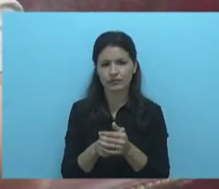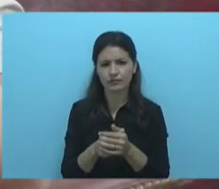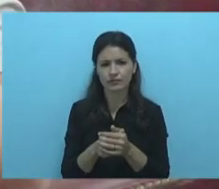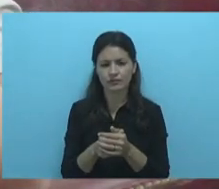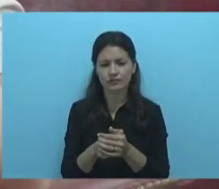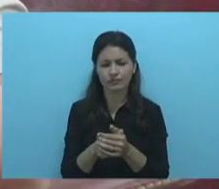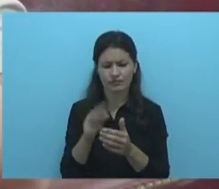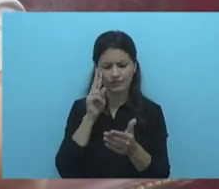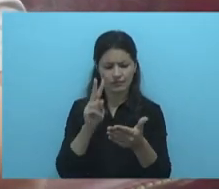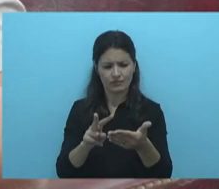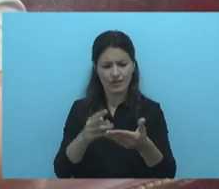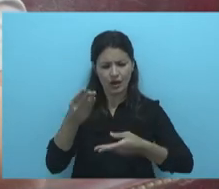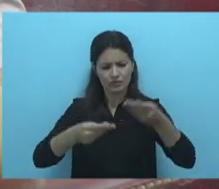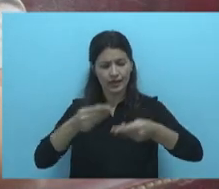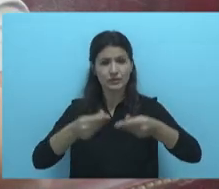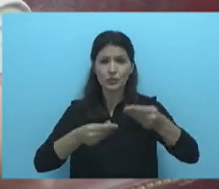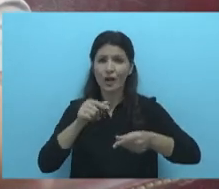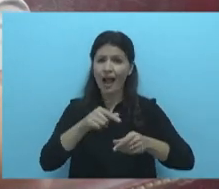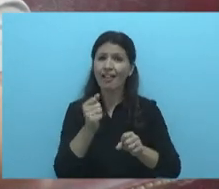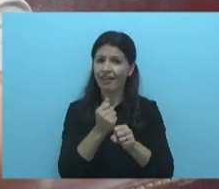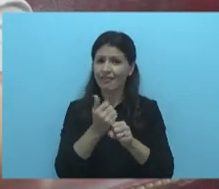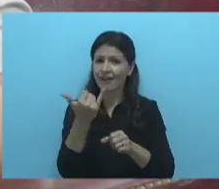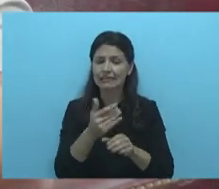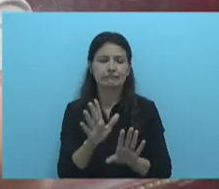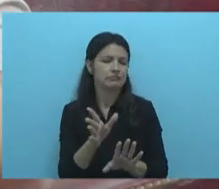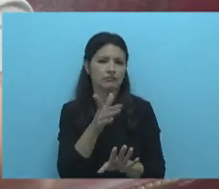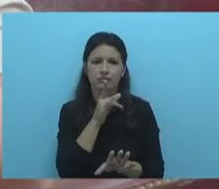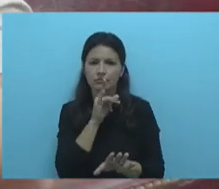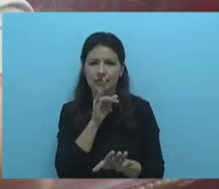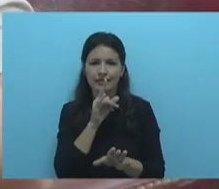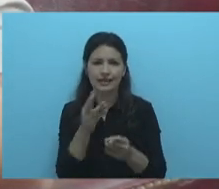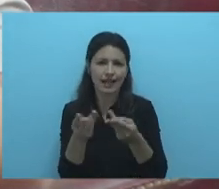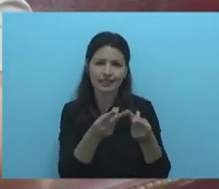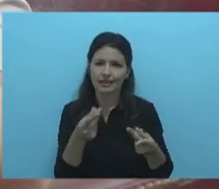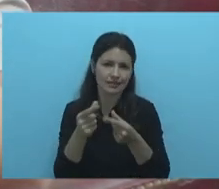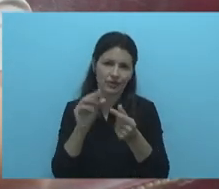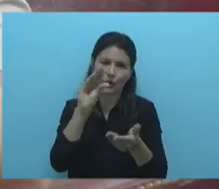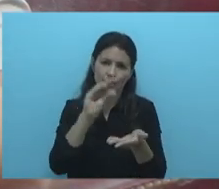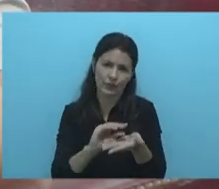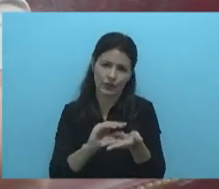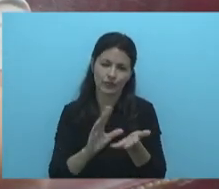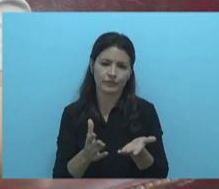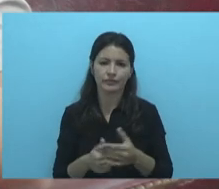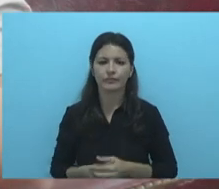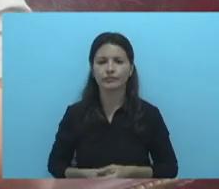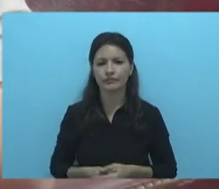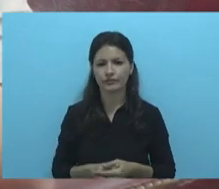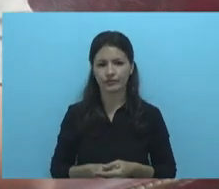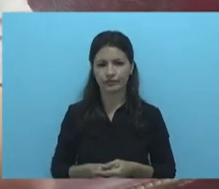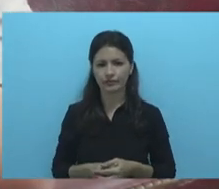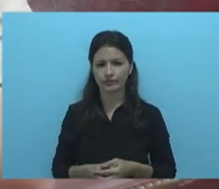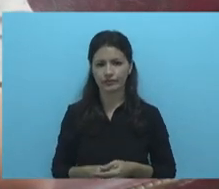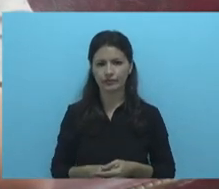presupuesto puede pensar que estas obras se van a llevar adelante, pero es mentira. No alcanzan ni para elaborar en algunos casos los